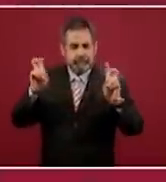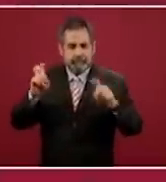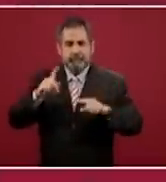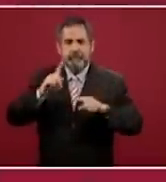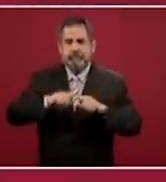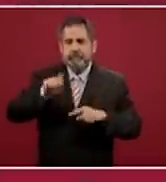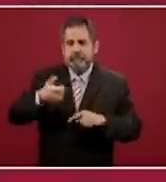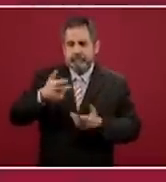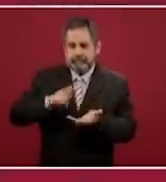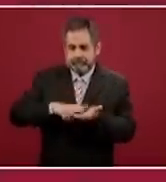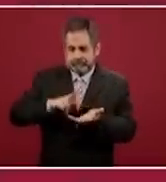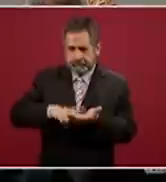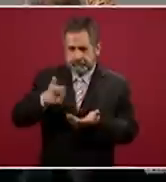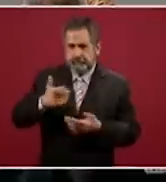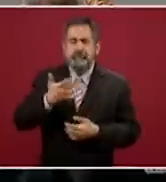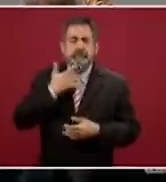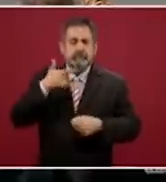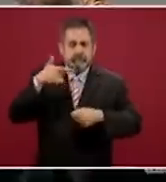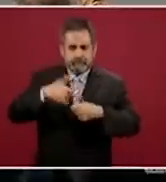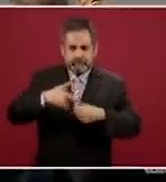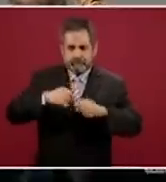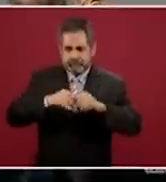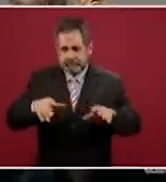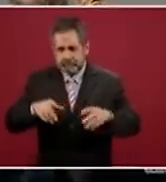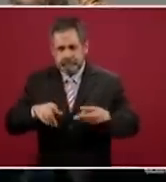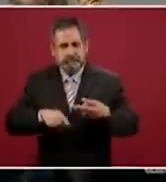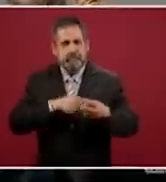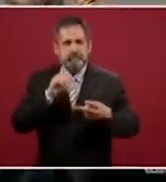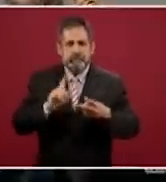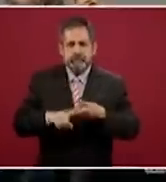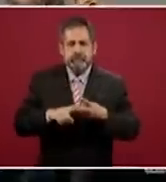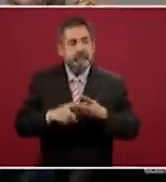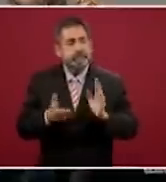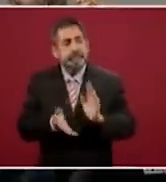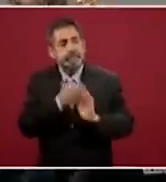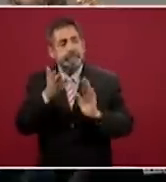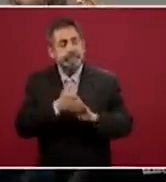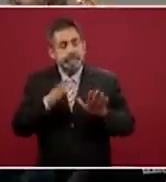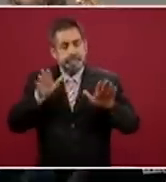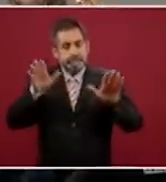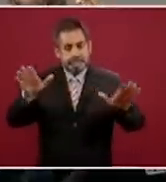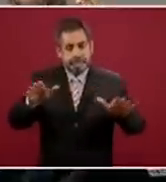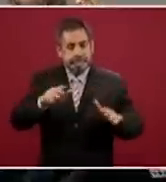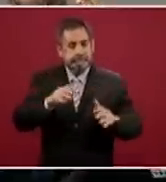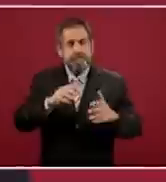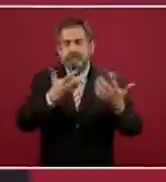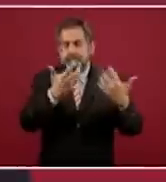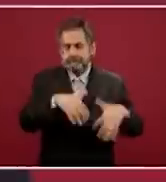precios, la información breve sobre el avance de obra en la